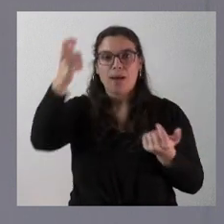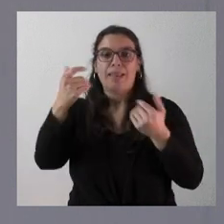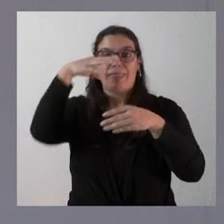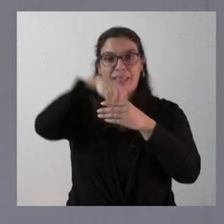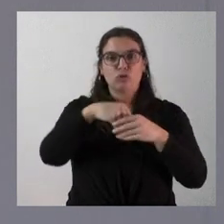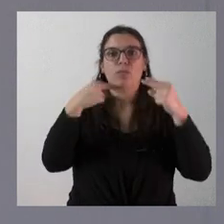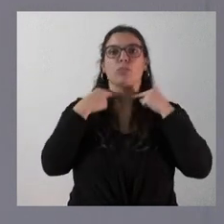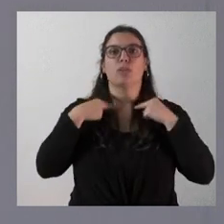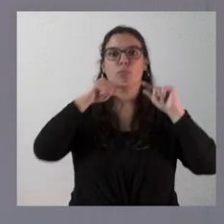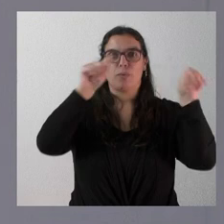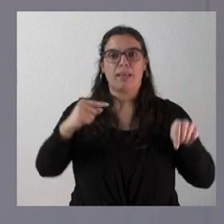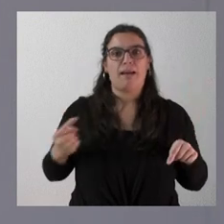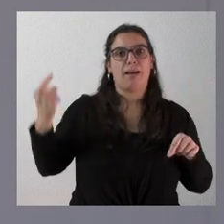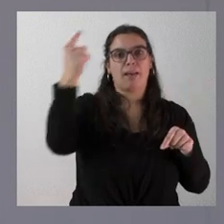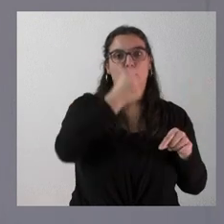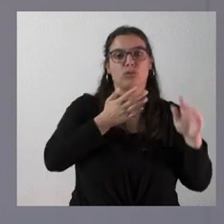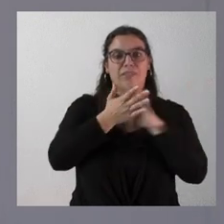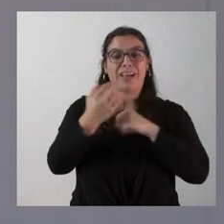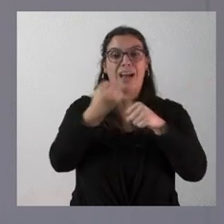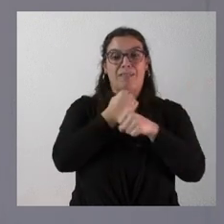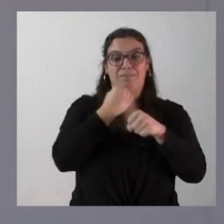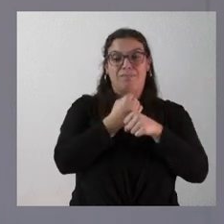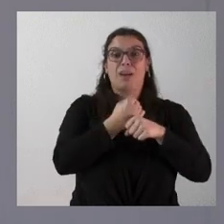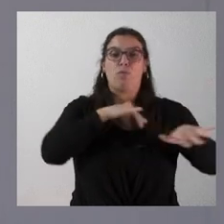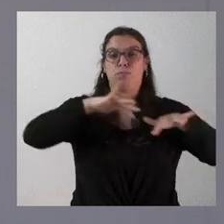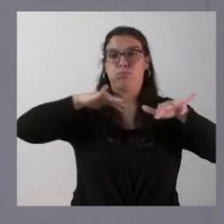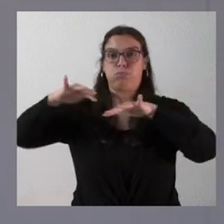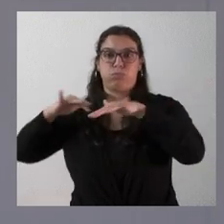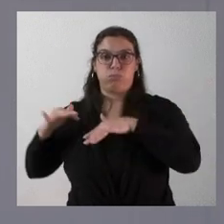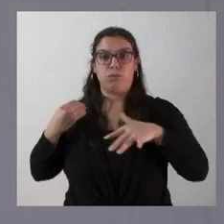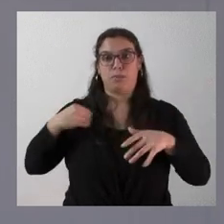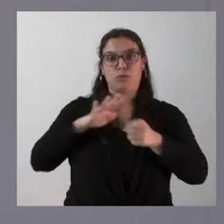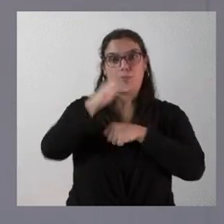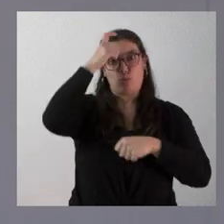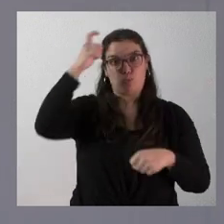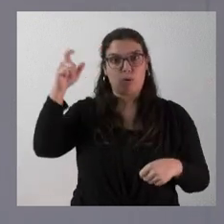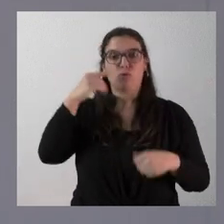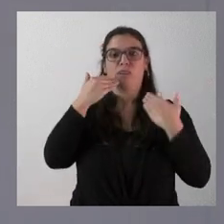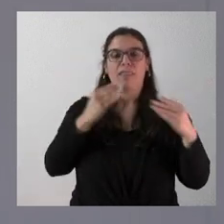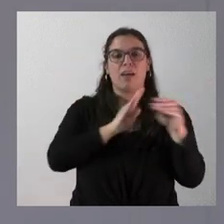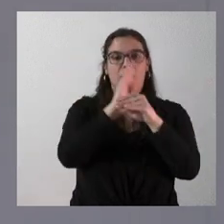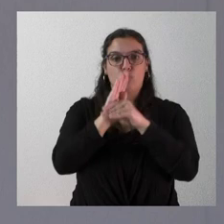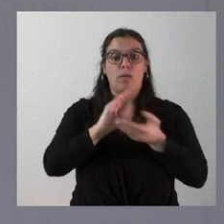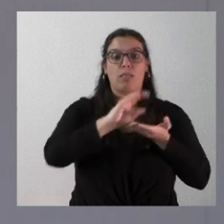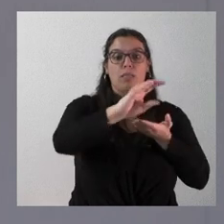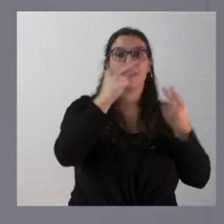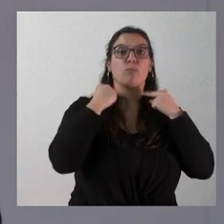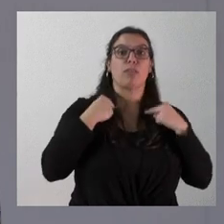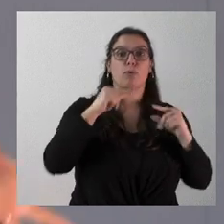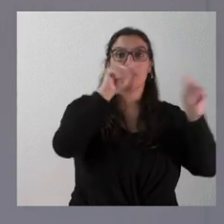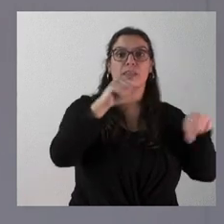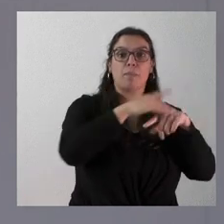provinciales hace de analizar el mercado laboral en el mundo rural a través de una serie de ayudas que se tocan a las diputaciones provinciales para que